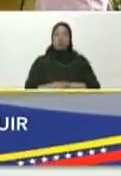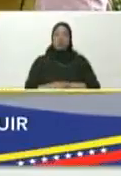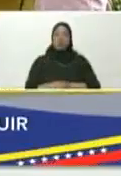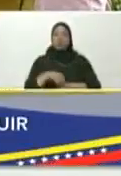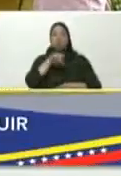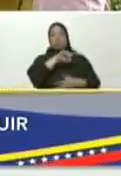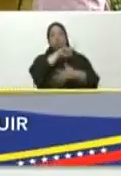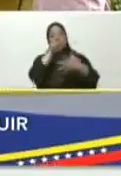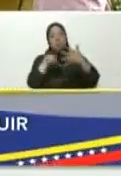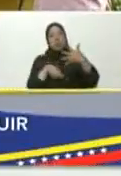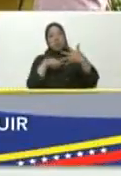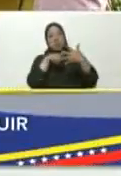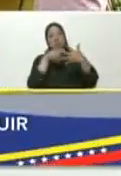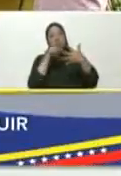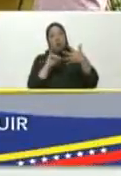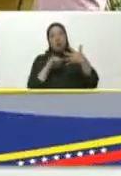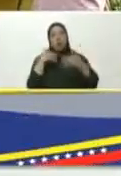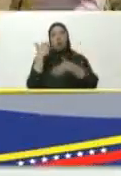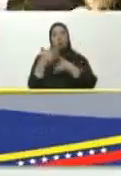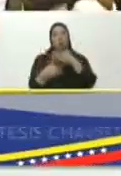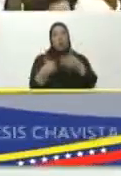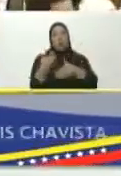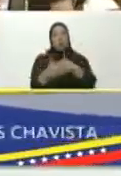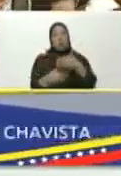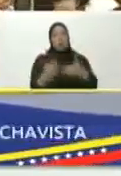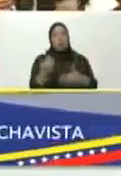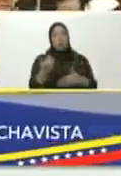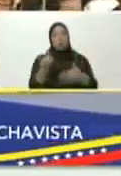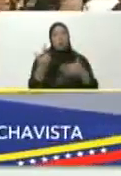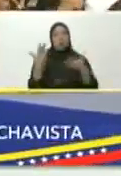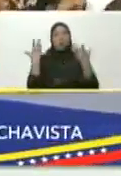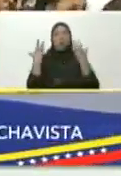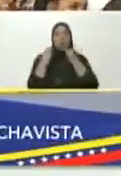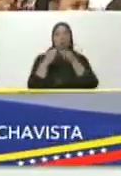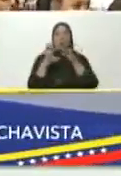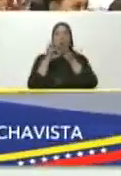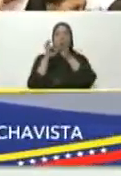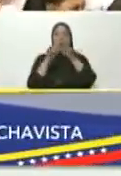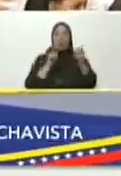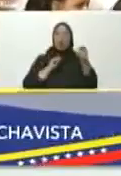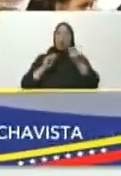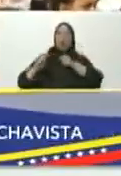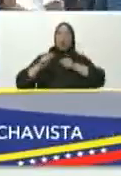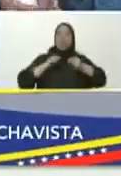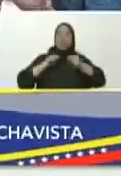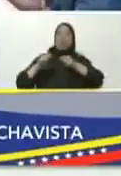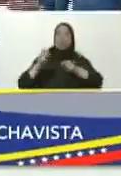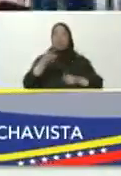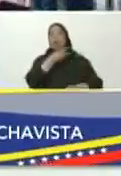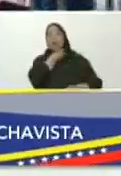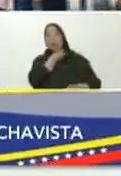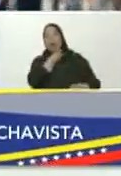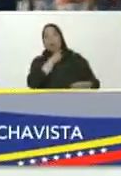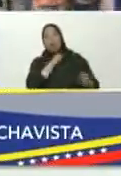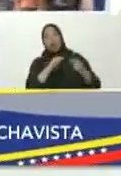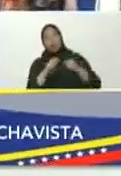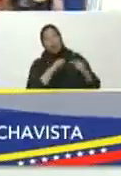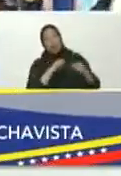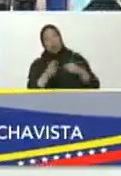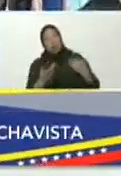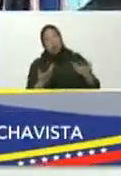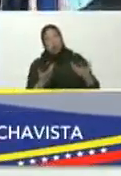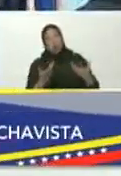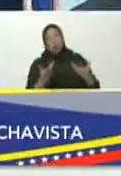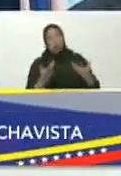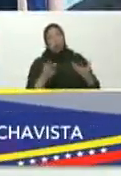cinco dimensiones vamos, mira, avanzando, acompasados, coordinados, la cava, paso a paso. Hay